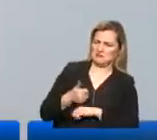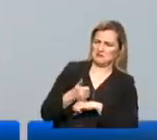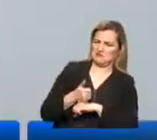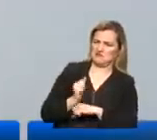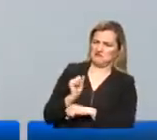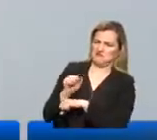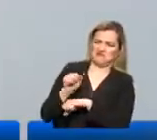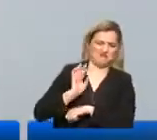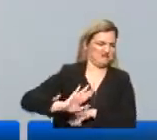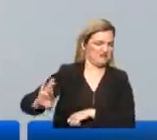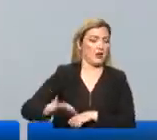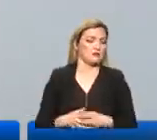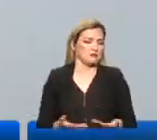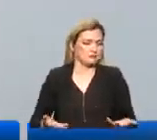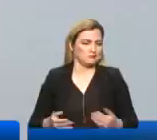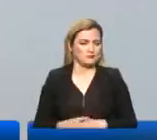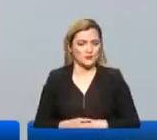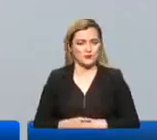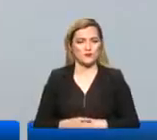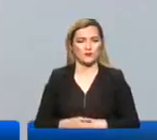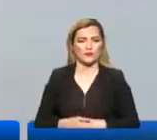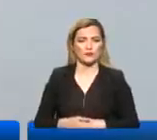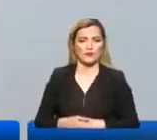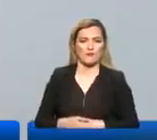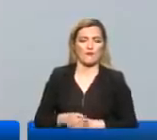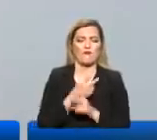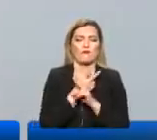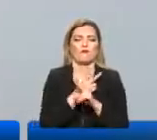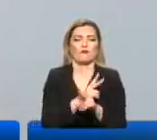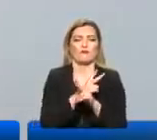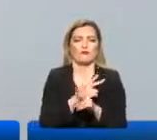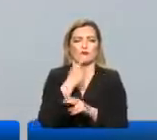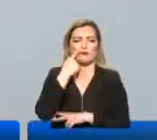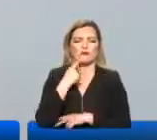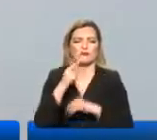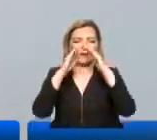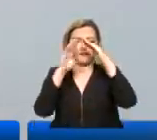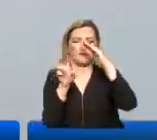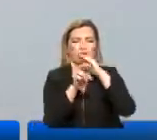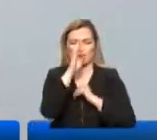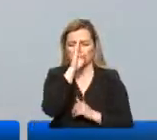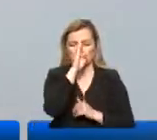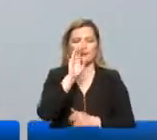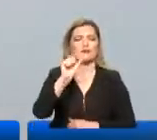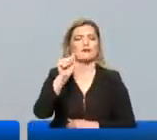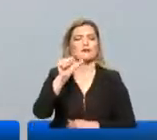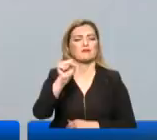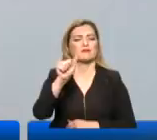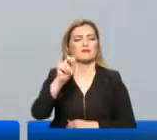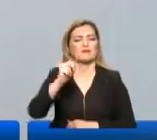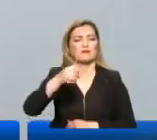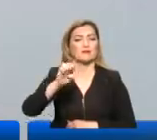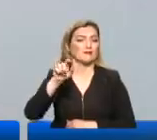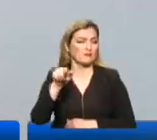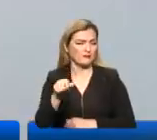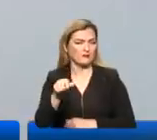autoridades diplomáticas en Londres y se dedicó a proteger a Julian Assange y a darle carta abierta para que realice